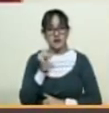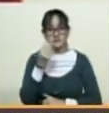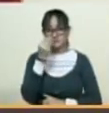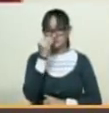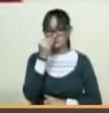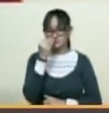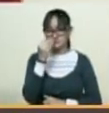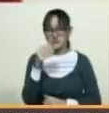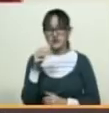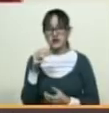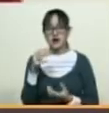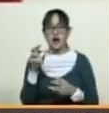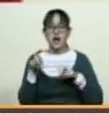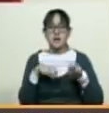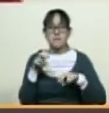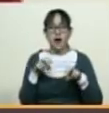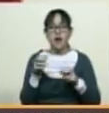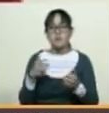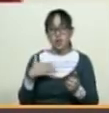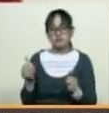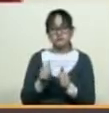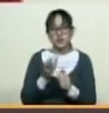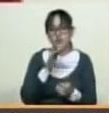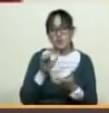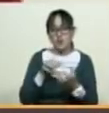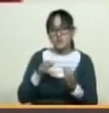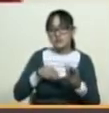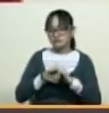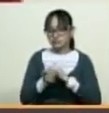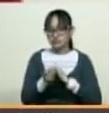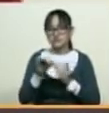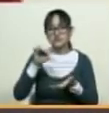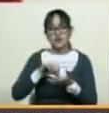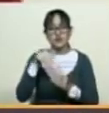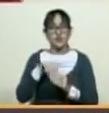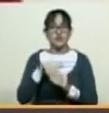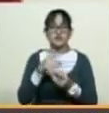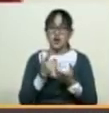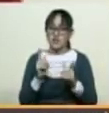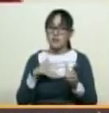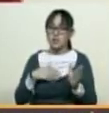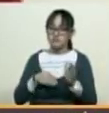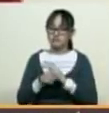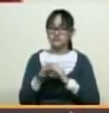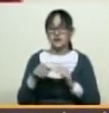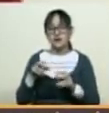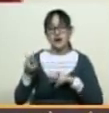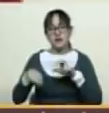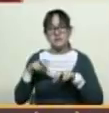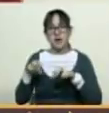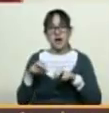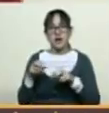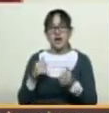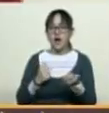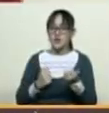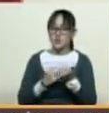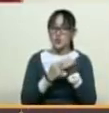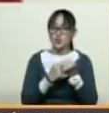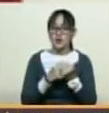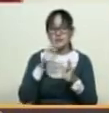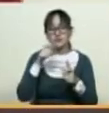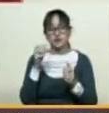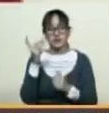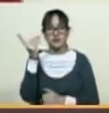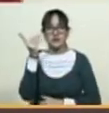para su asistencia, para que no haya ningún problema en el acceso al centro de votación con las mascotas de asistencia para las personas